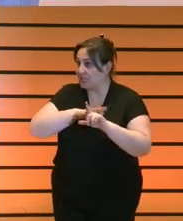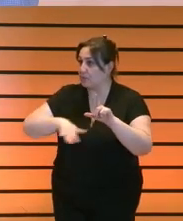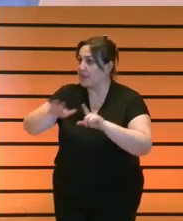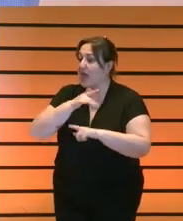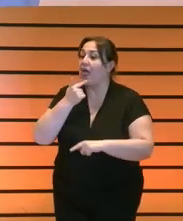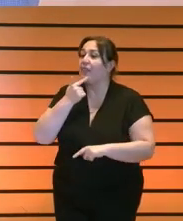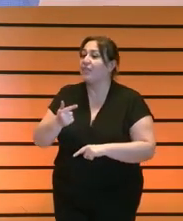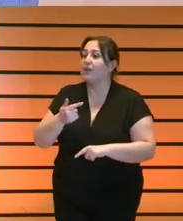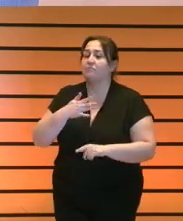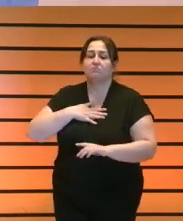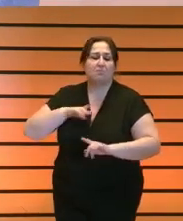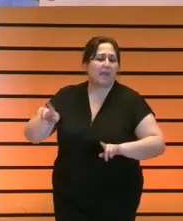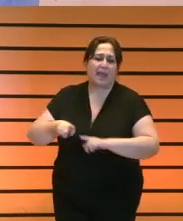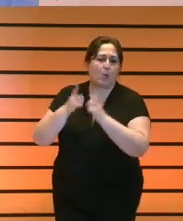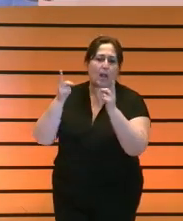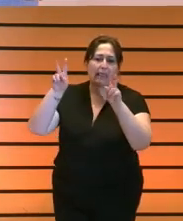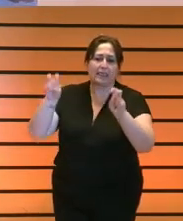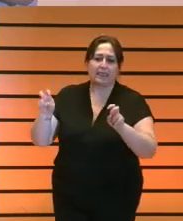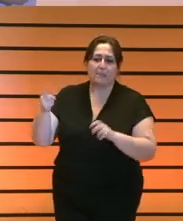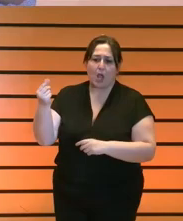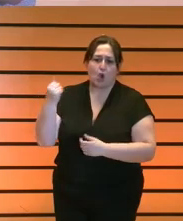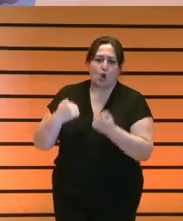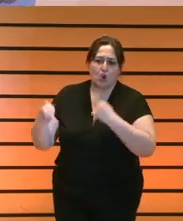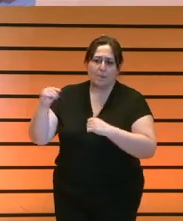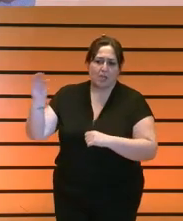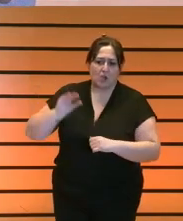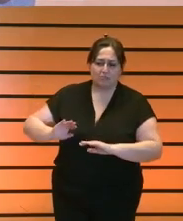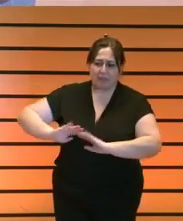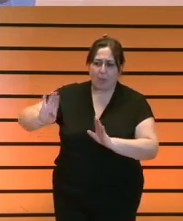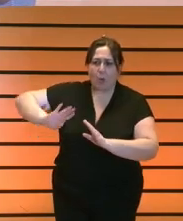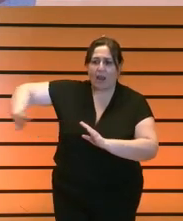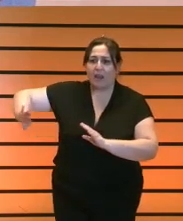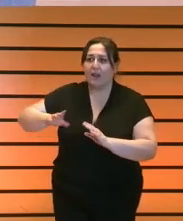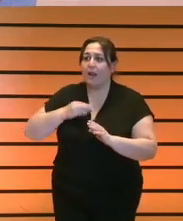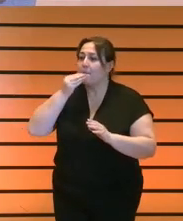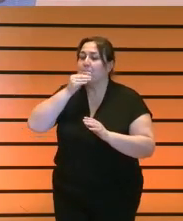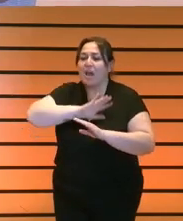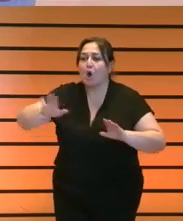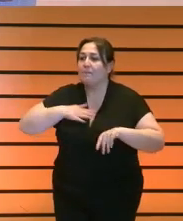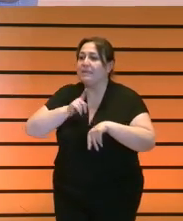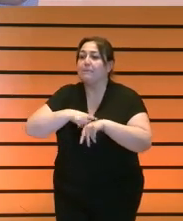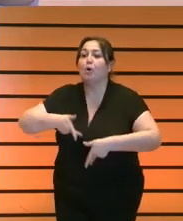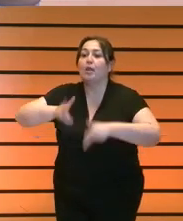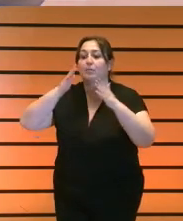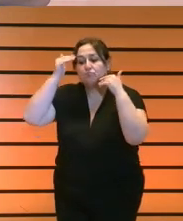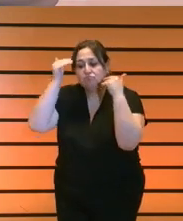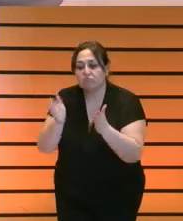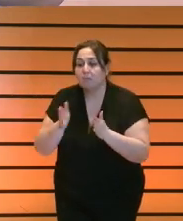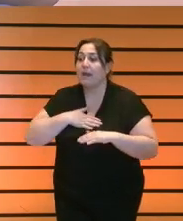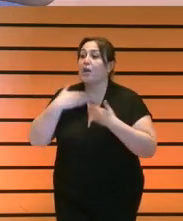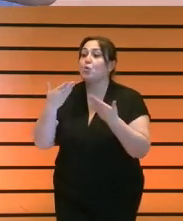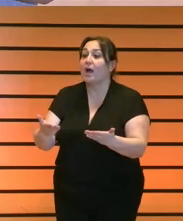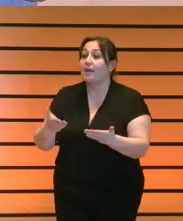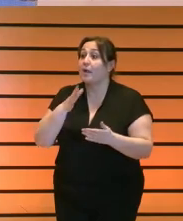dicen que les da igual lo del tema económico, que es una de las mejores partes de su tiempo? Pues porque tienen ese